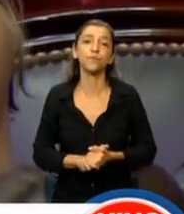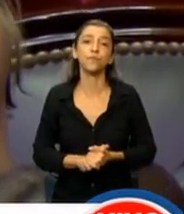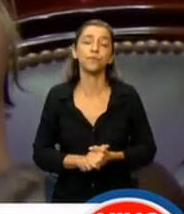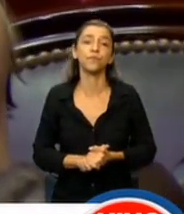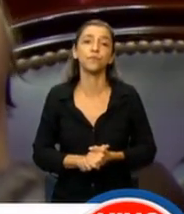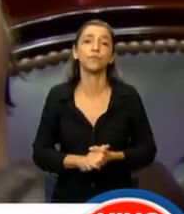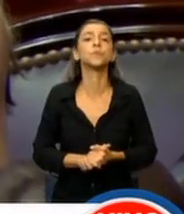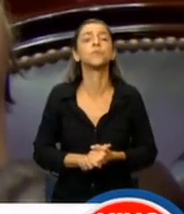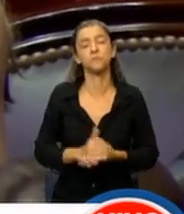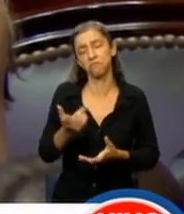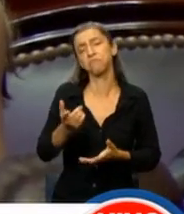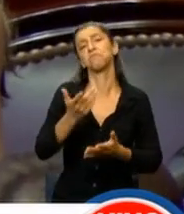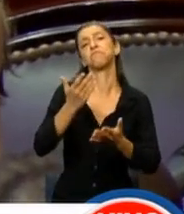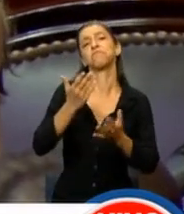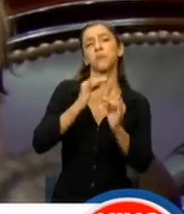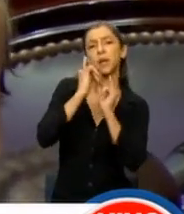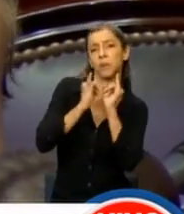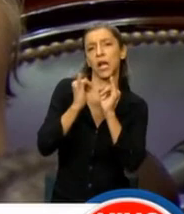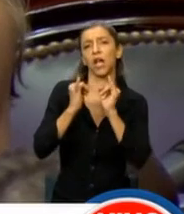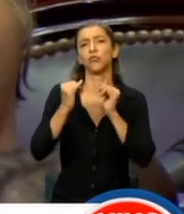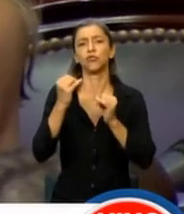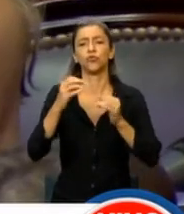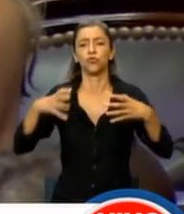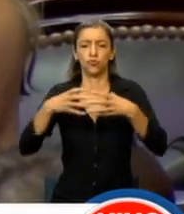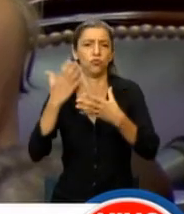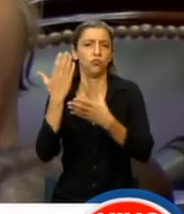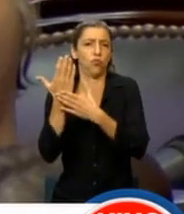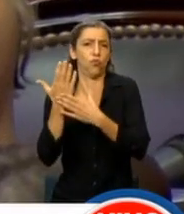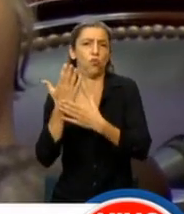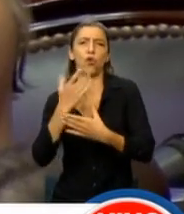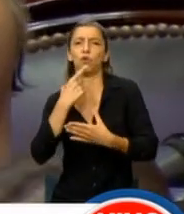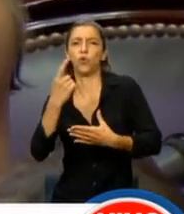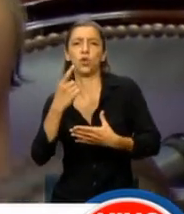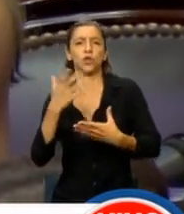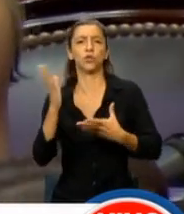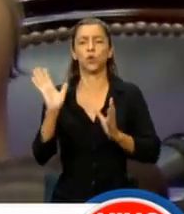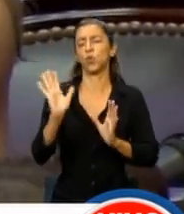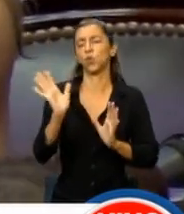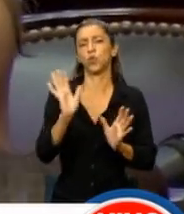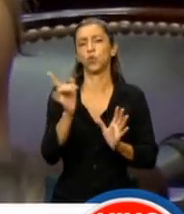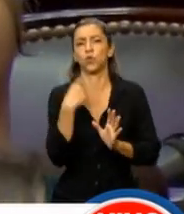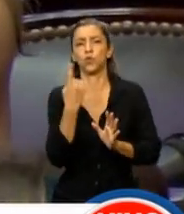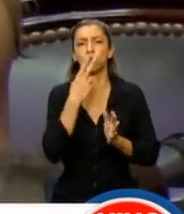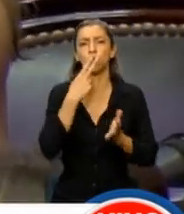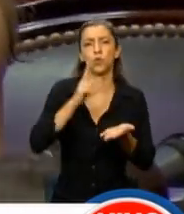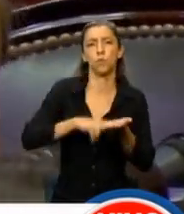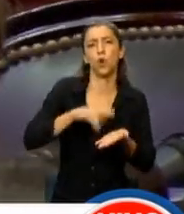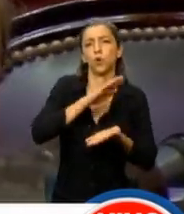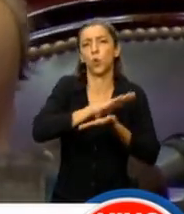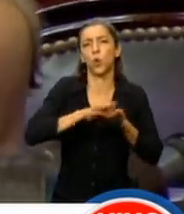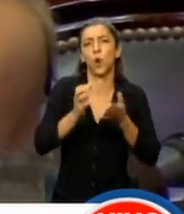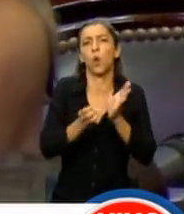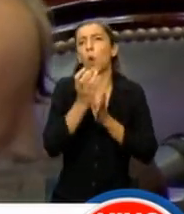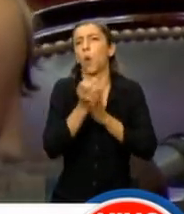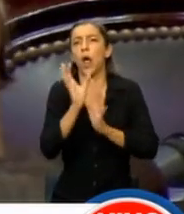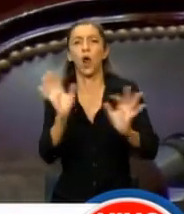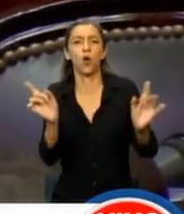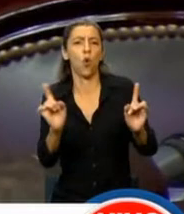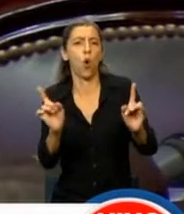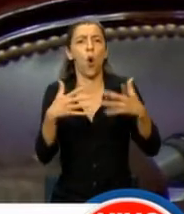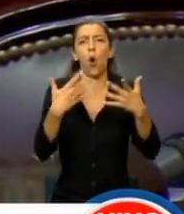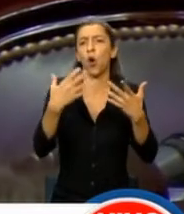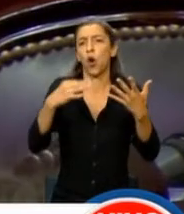de la derecha, los liberales que viven diciendo que no hay que crear nuevos impuestos y demás, nunca escuché, permítame